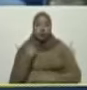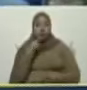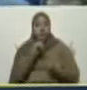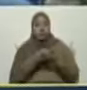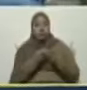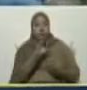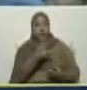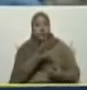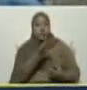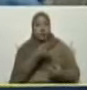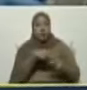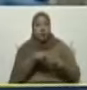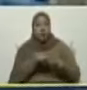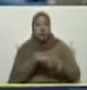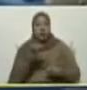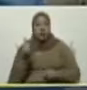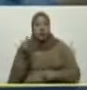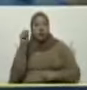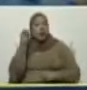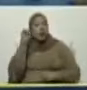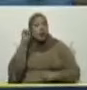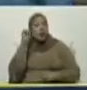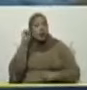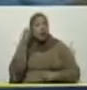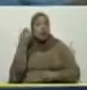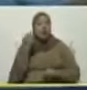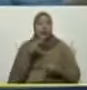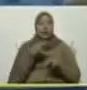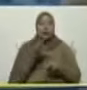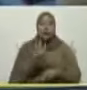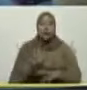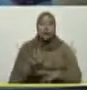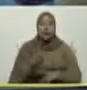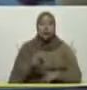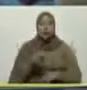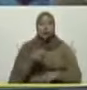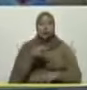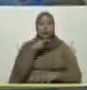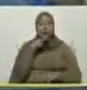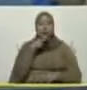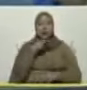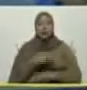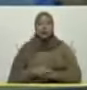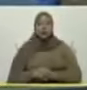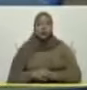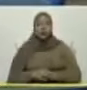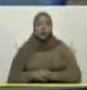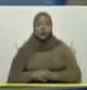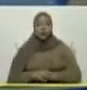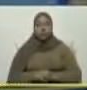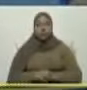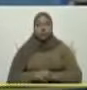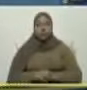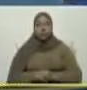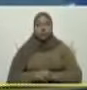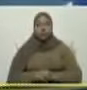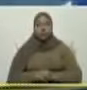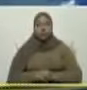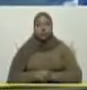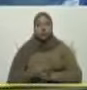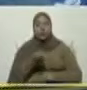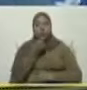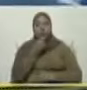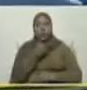cinco nietos y 10 nietas sabemos lo que ser abuelo y abuela la cosa más